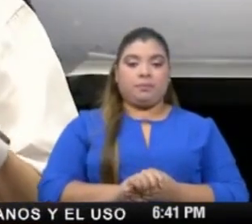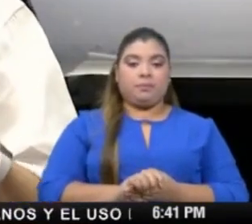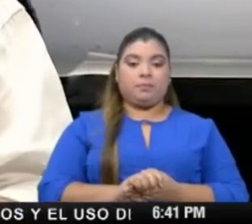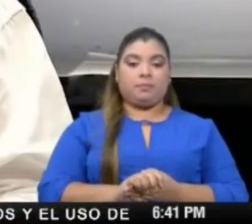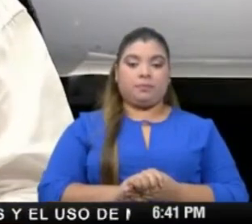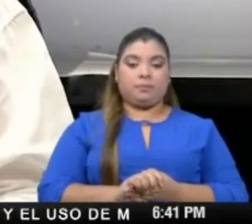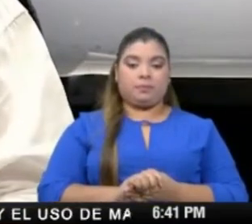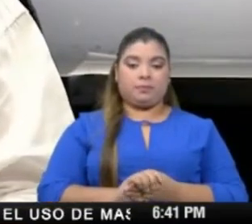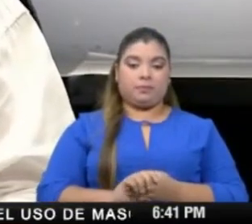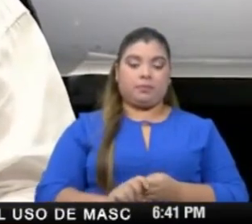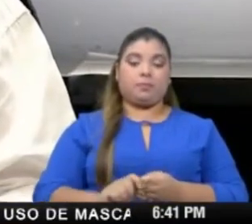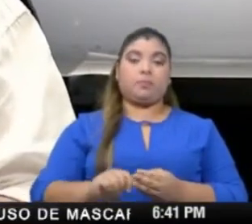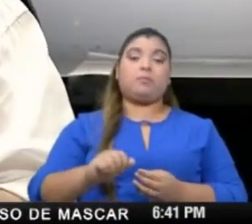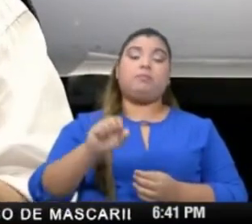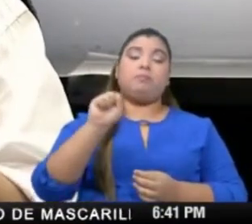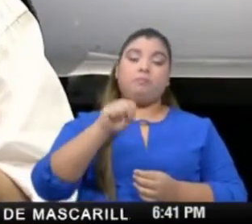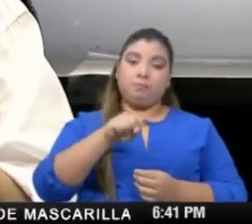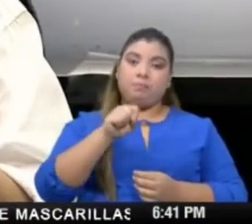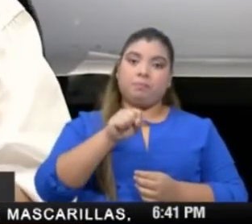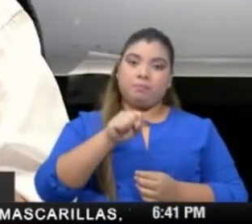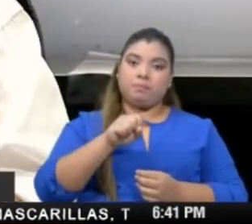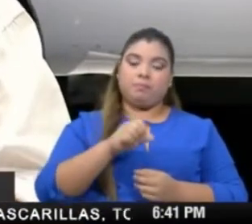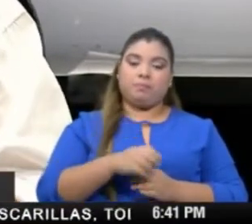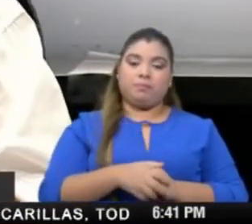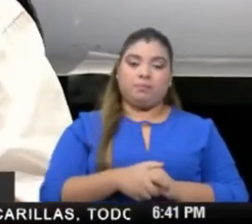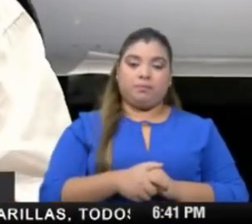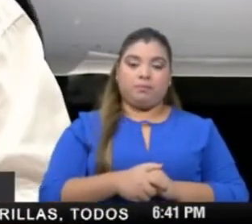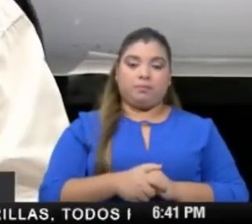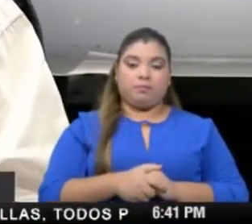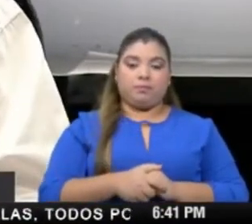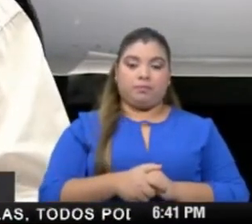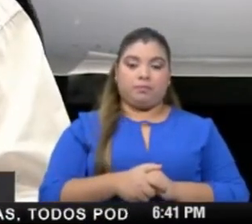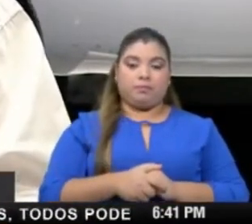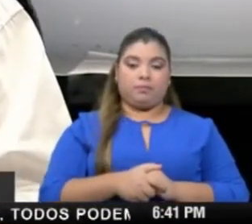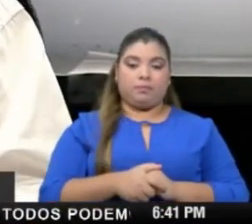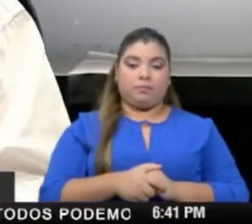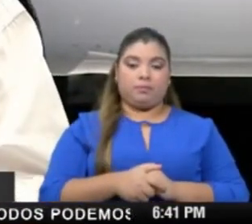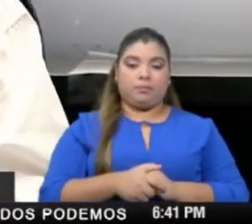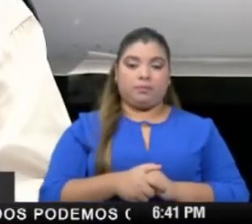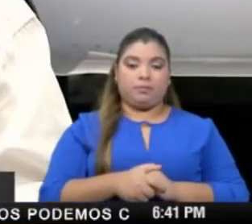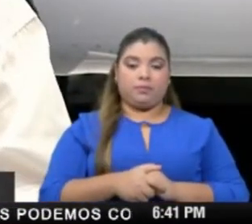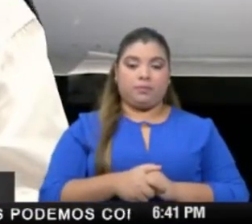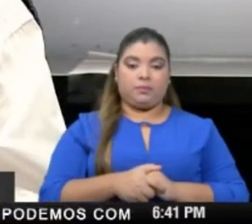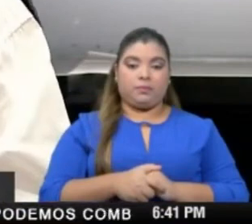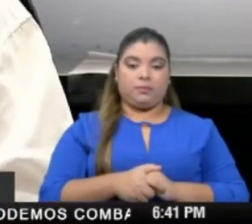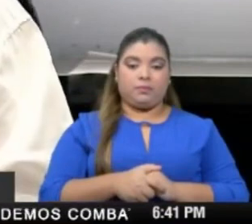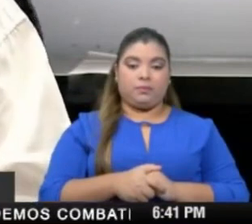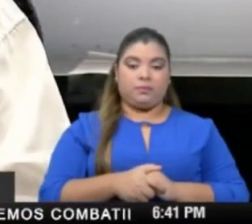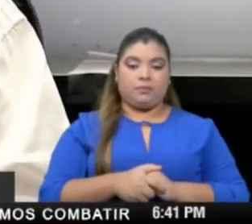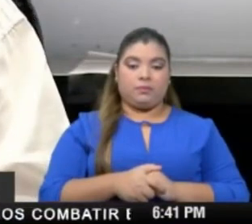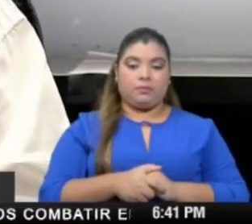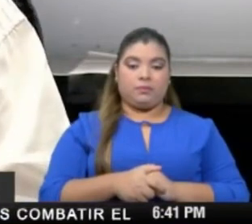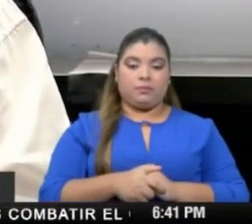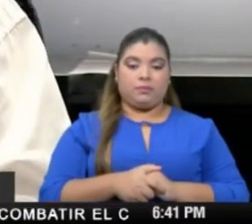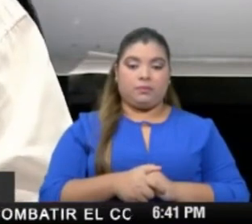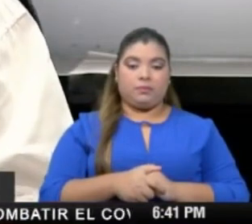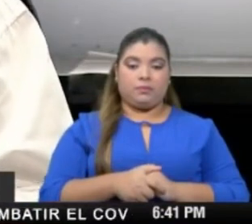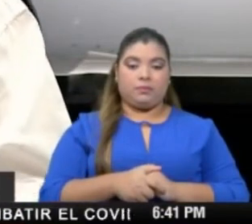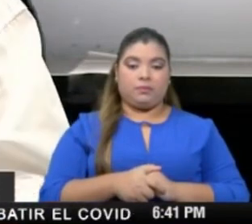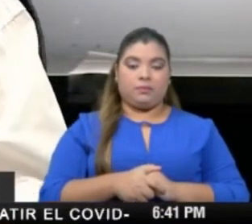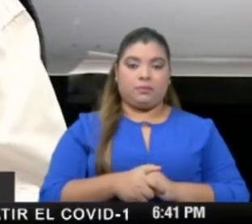el cuadro clínico de COVID es florido, pero también puede pasar